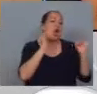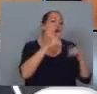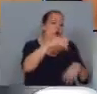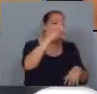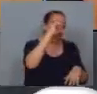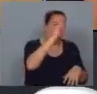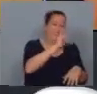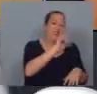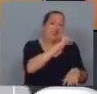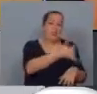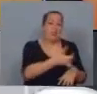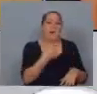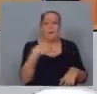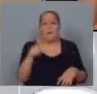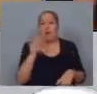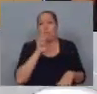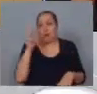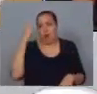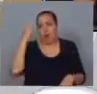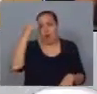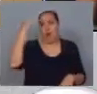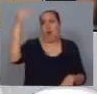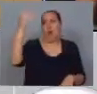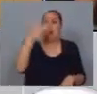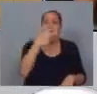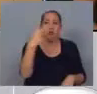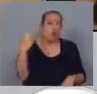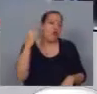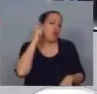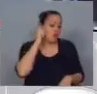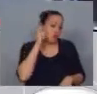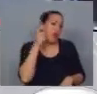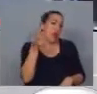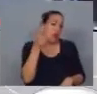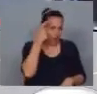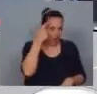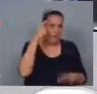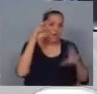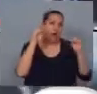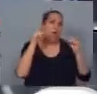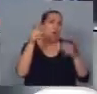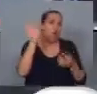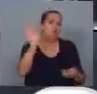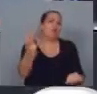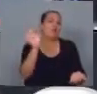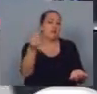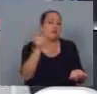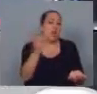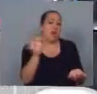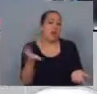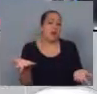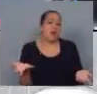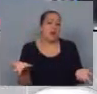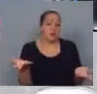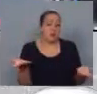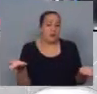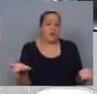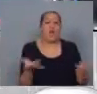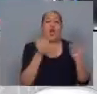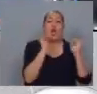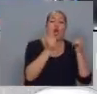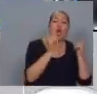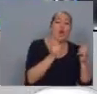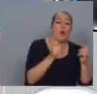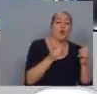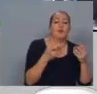es otra etapa de la vida de la adolescencia se entiende justamente el término adolescentes de cambios muy fuertes porque hay mucha gente por